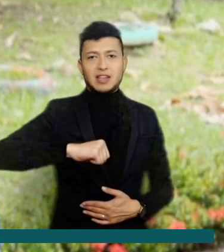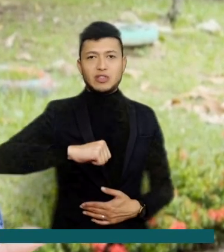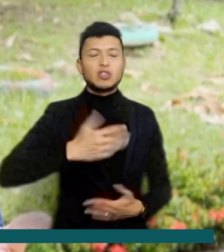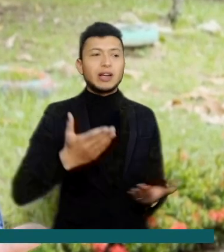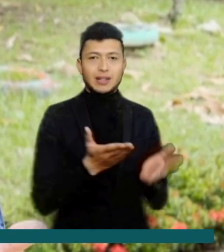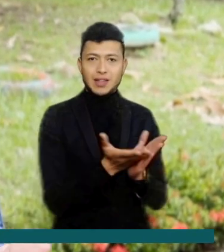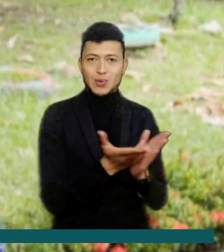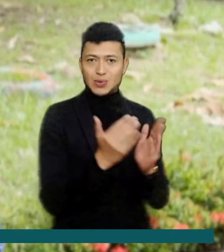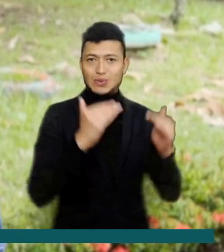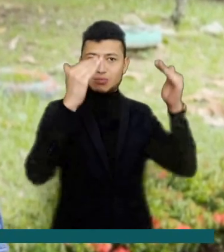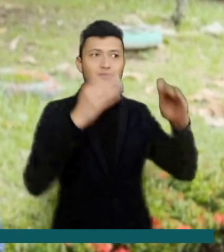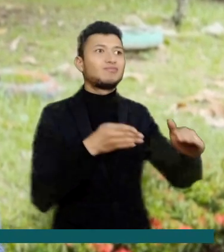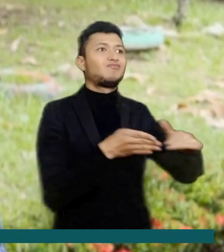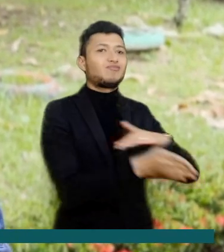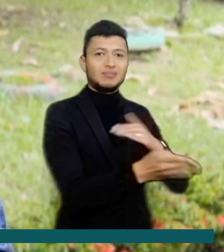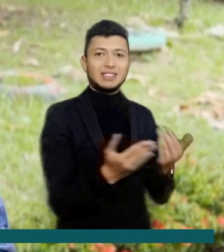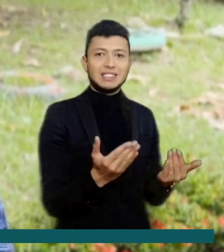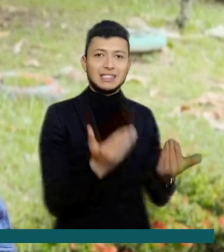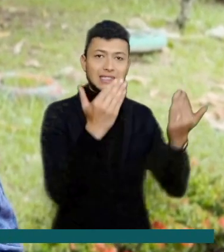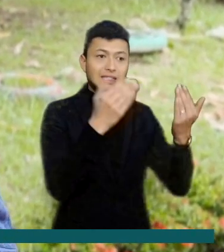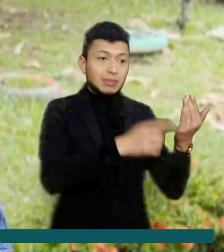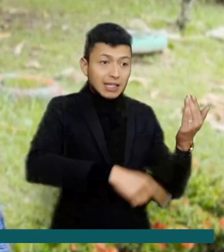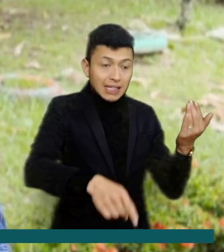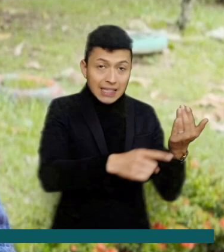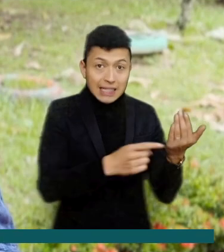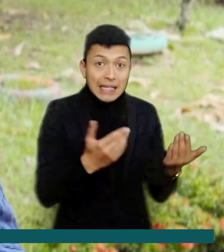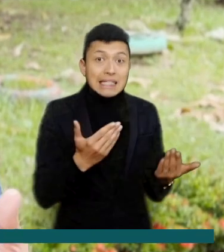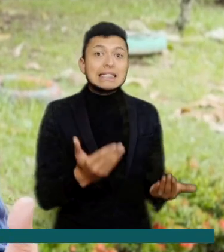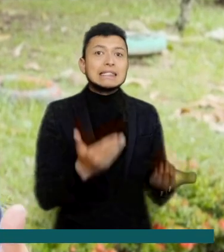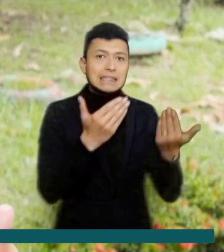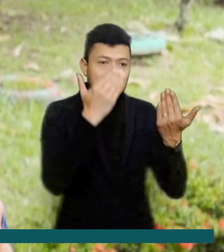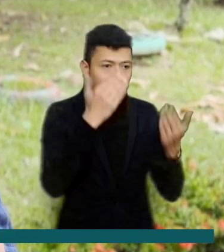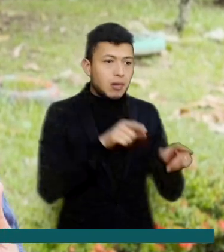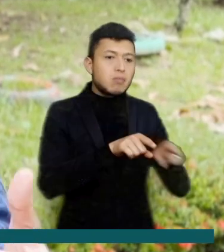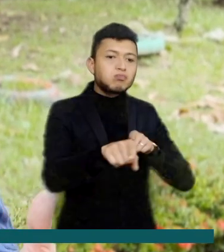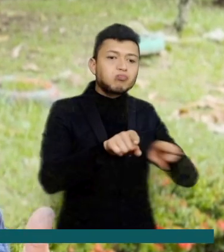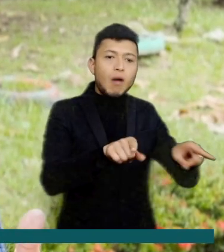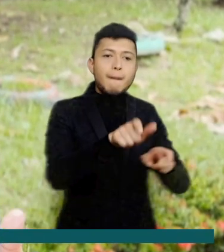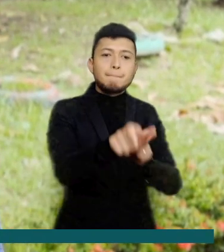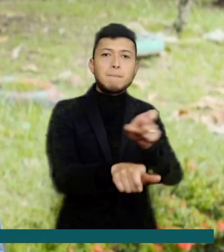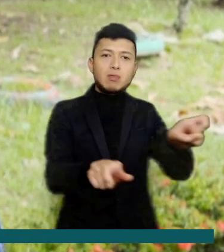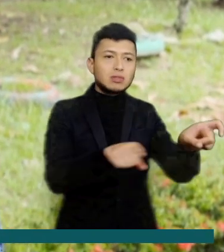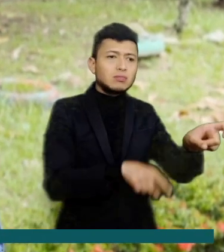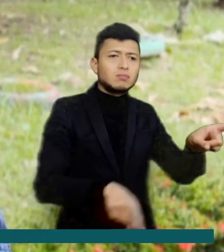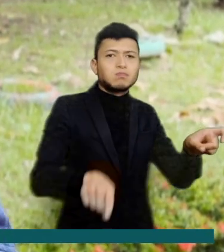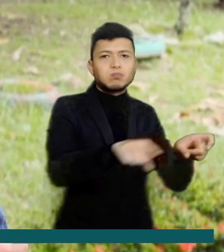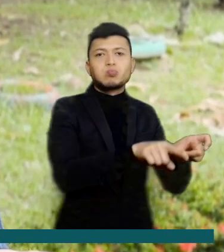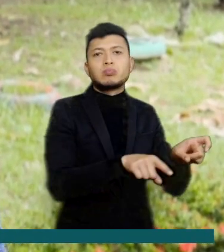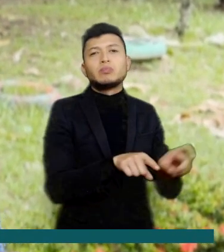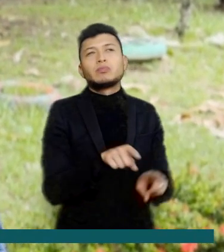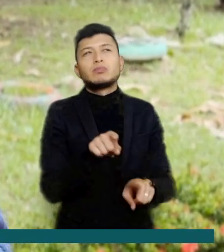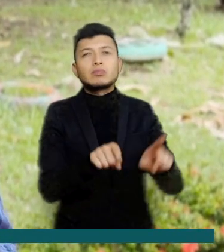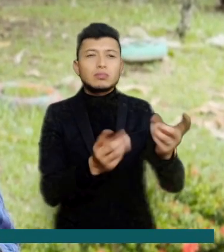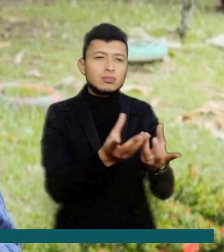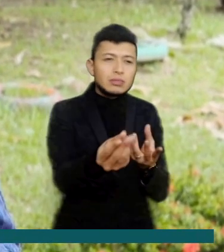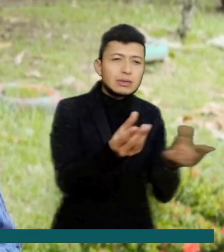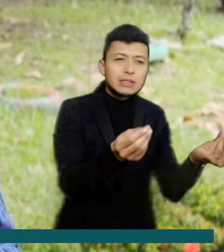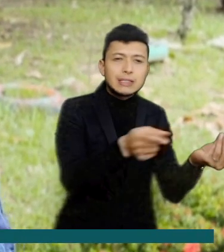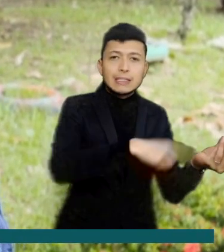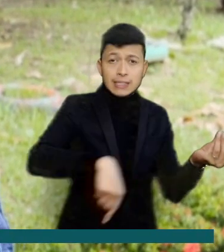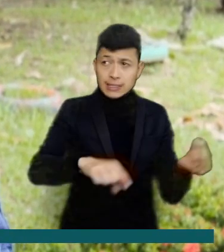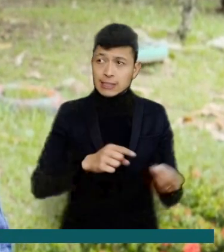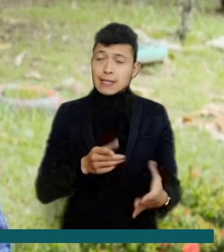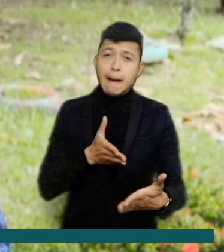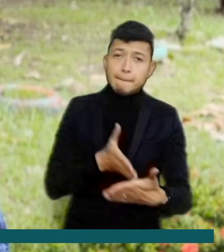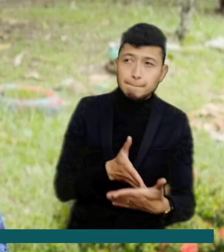como lo es el de la educación superior y de esa forma beneficiar a sectores de la población que generalmente no